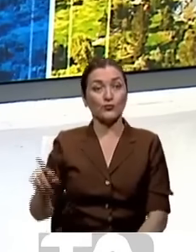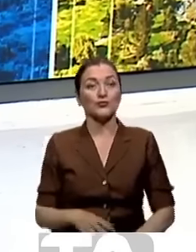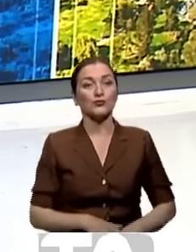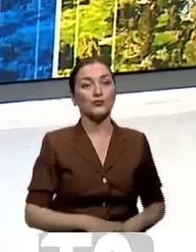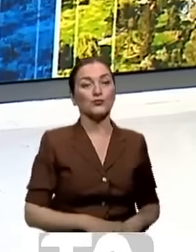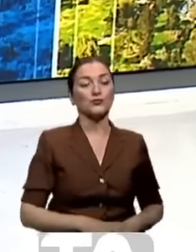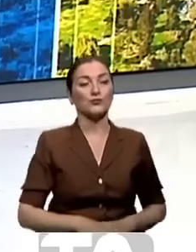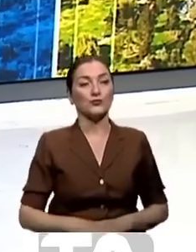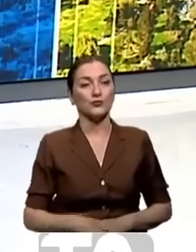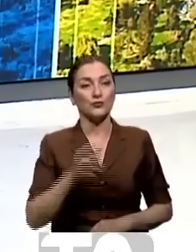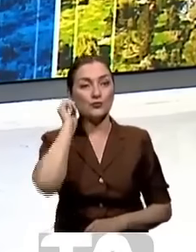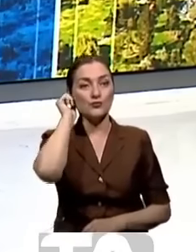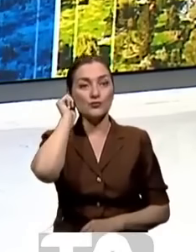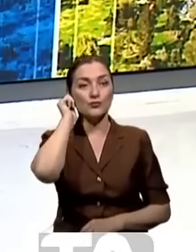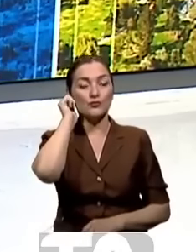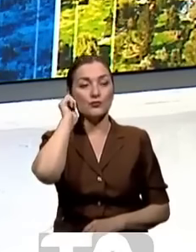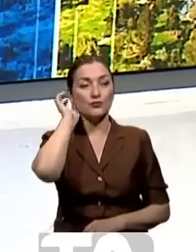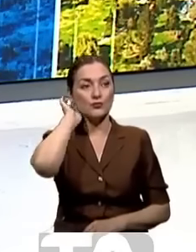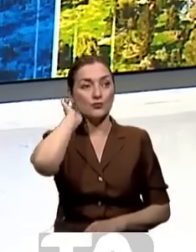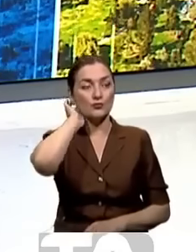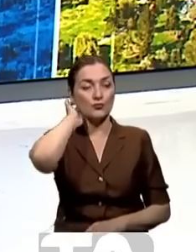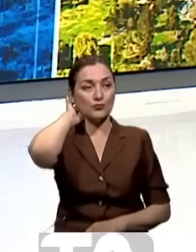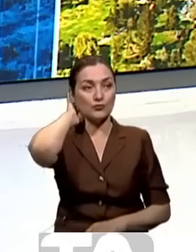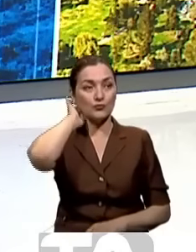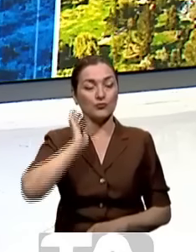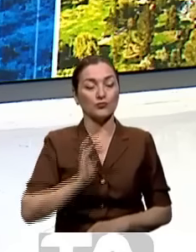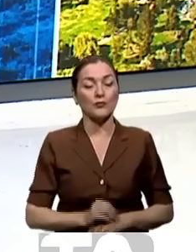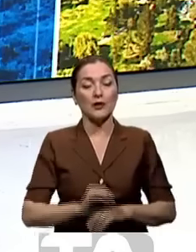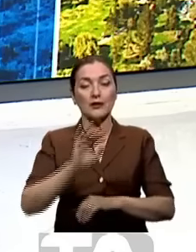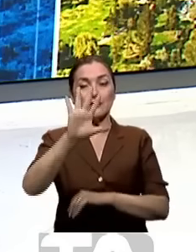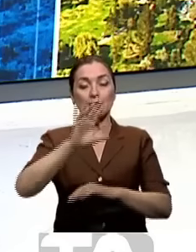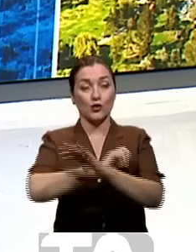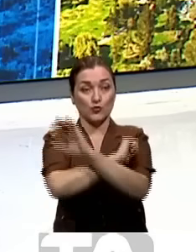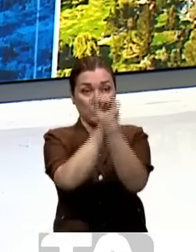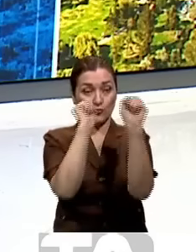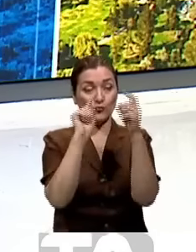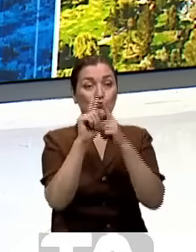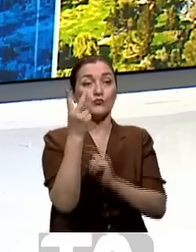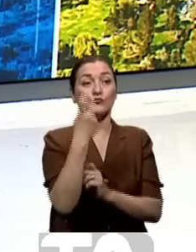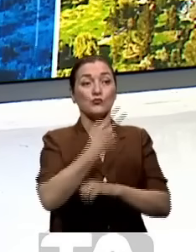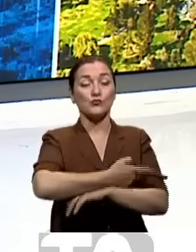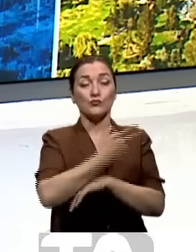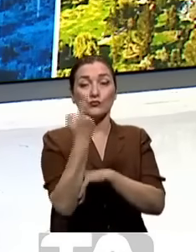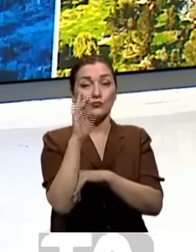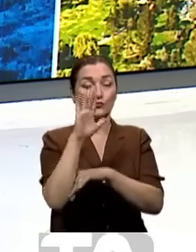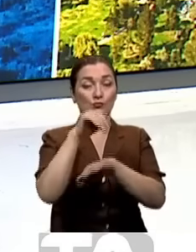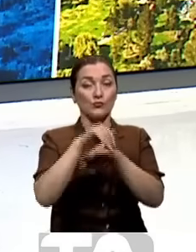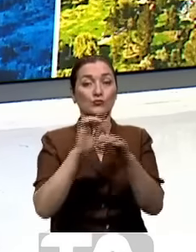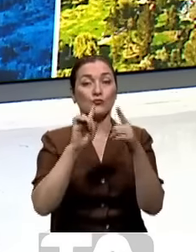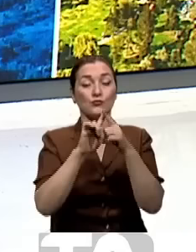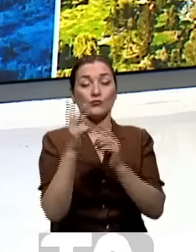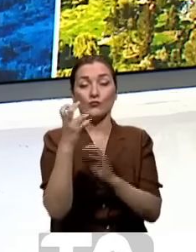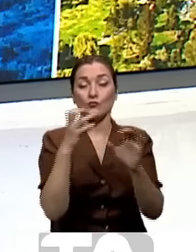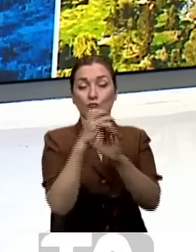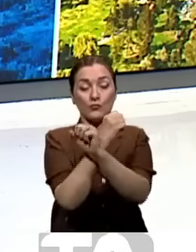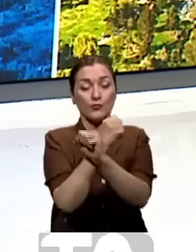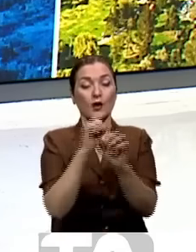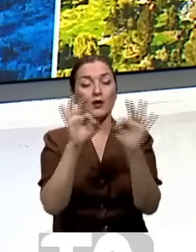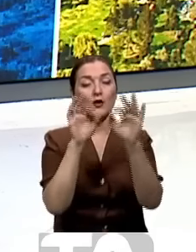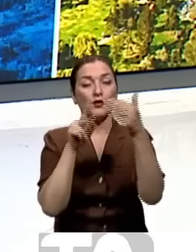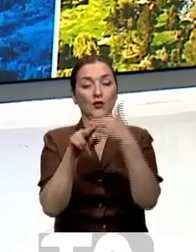Tumbaco. Vamos a revisar otro horario de 5 de la mañana a 12 del día y de 5 de la tarde a 0 horas tampoco tendrán energía